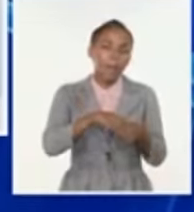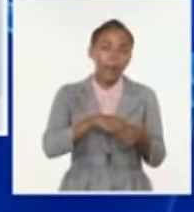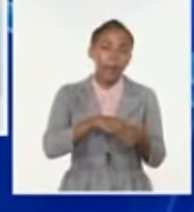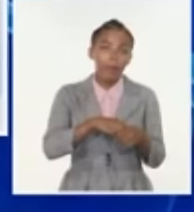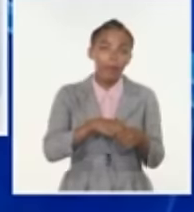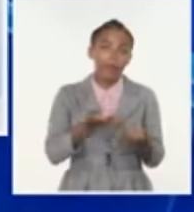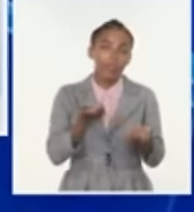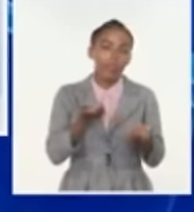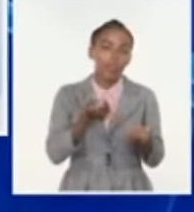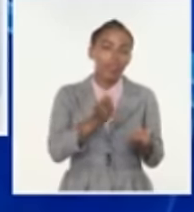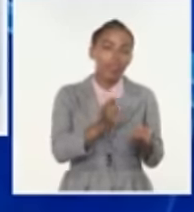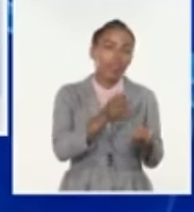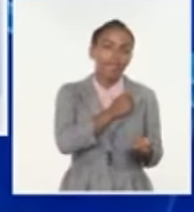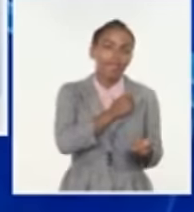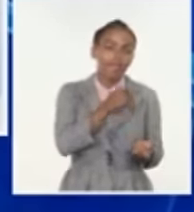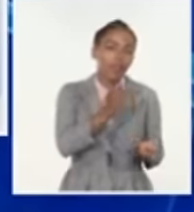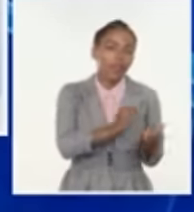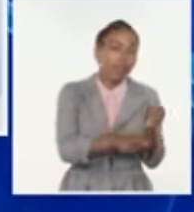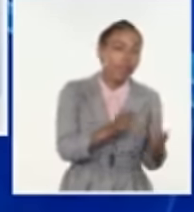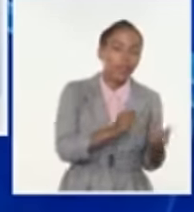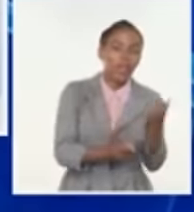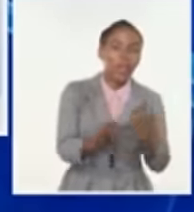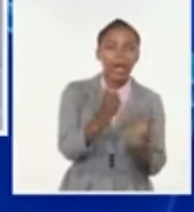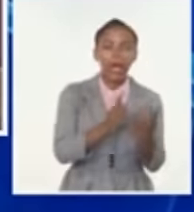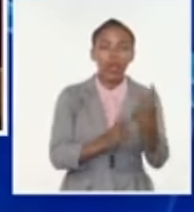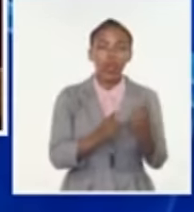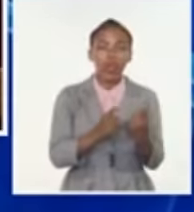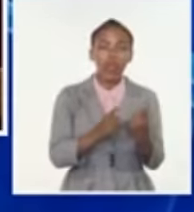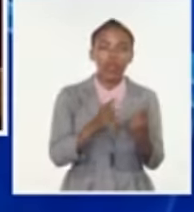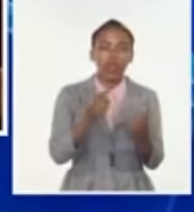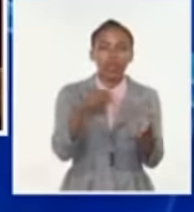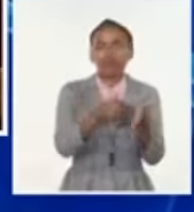no sé qué barbaridad de miles de dólares y esto.